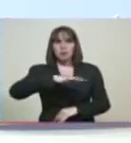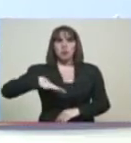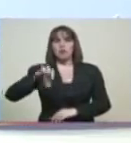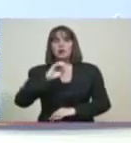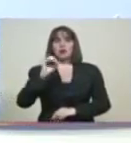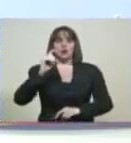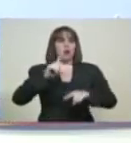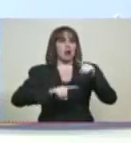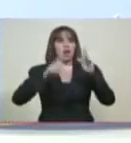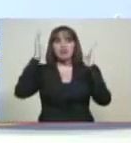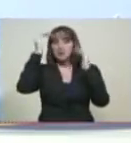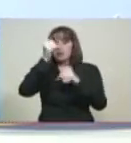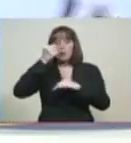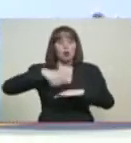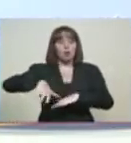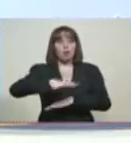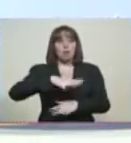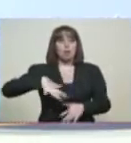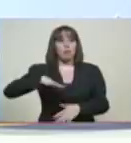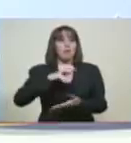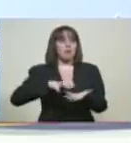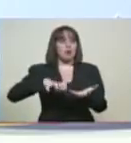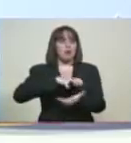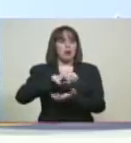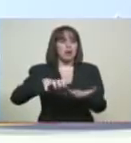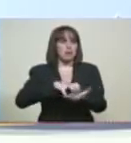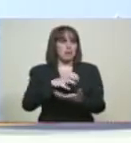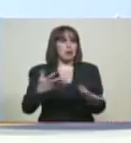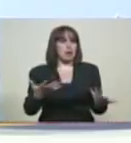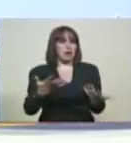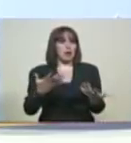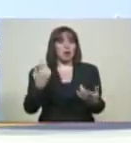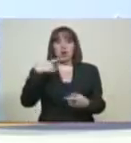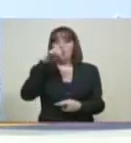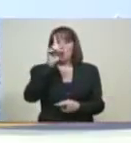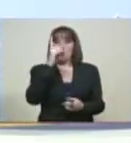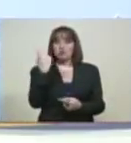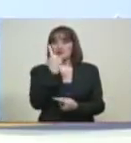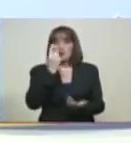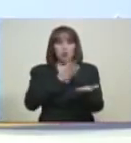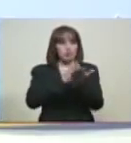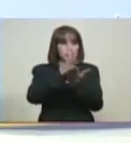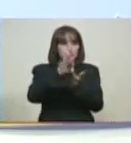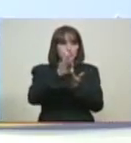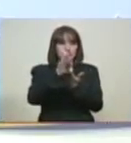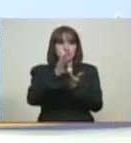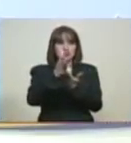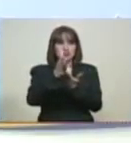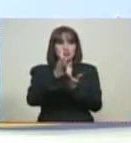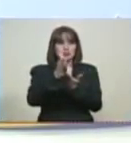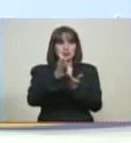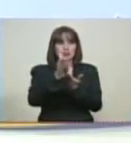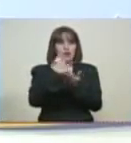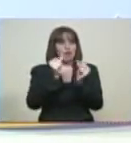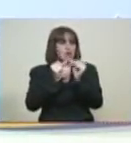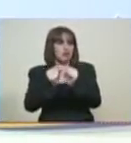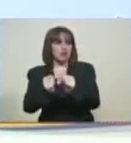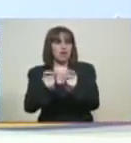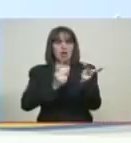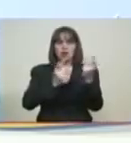atendemos los problemas del pueblo aquí no hay opciones hay un solo camino la estabilidad económica